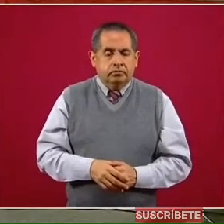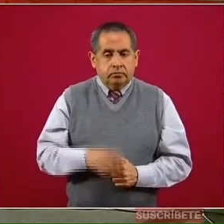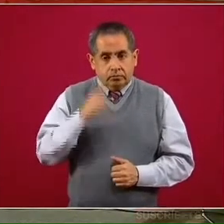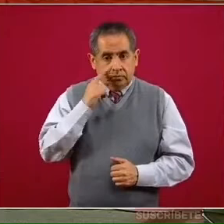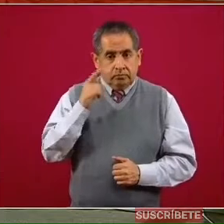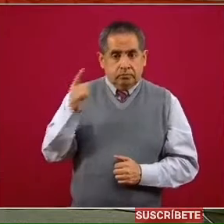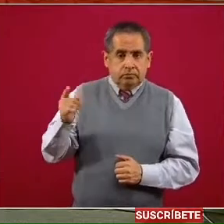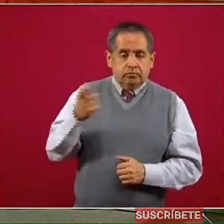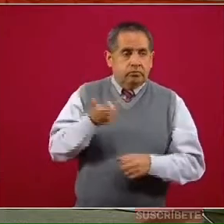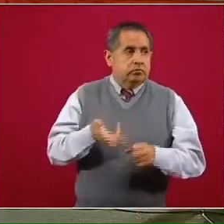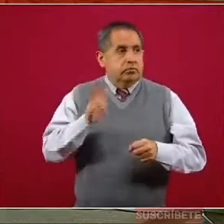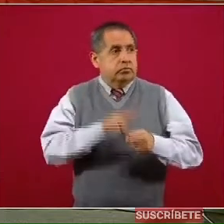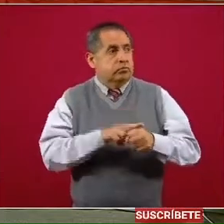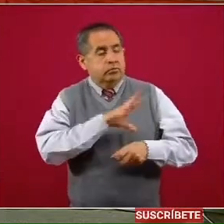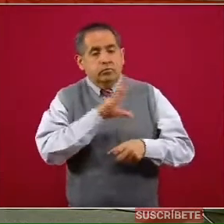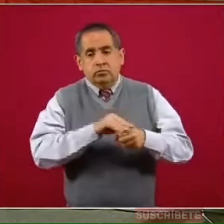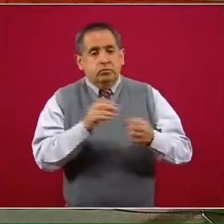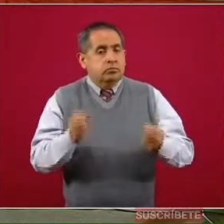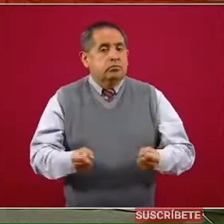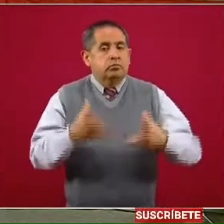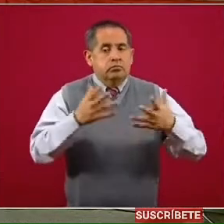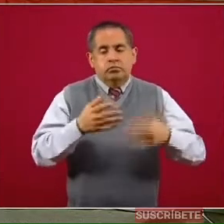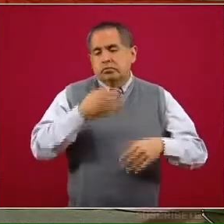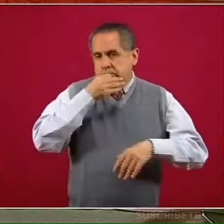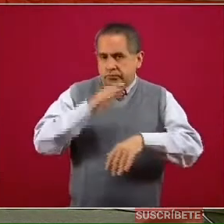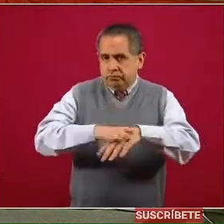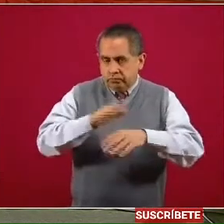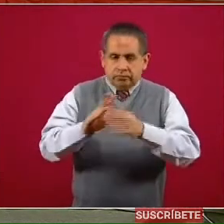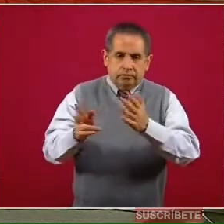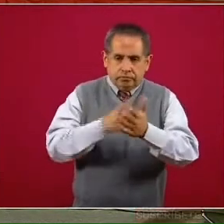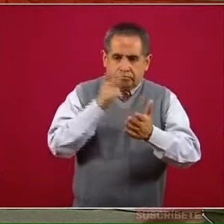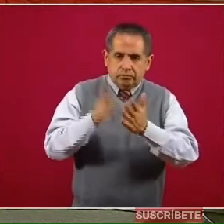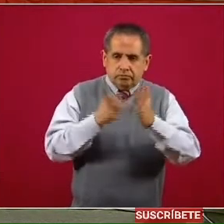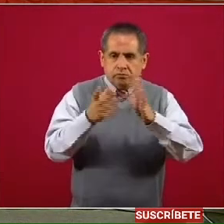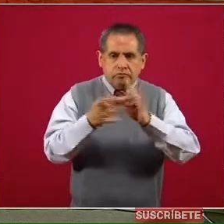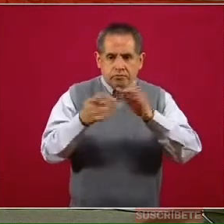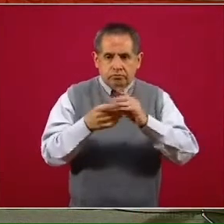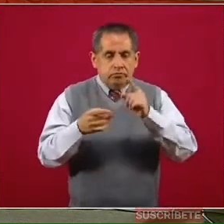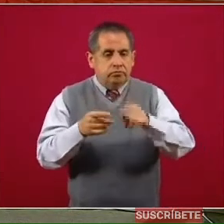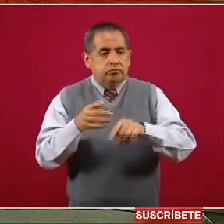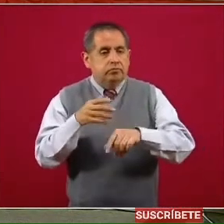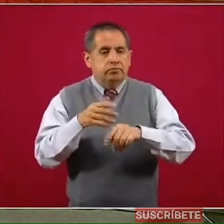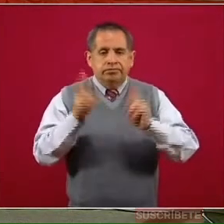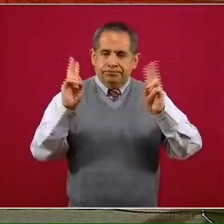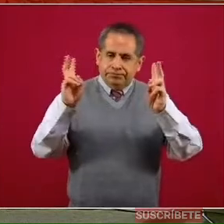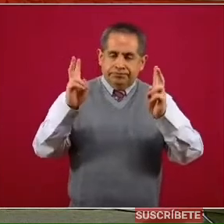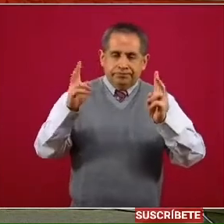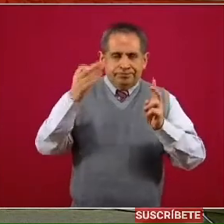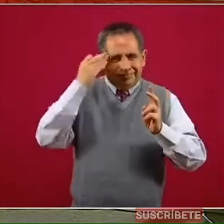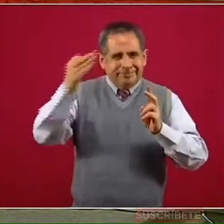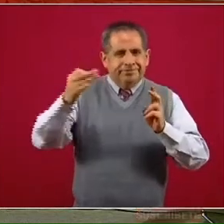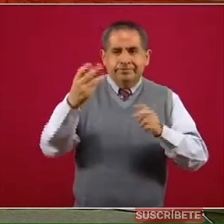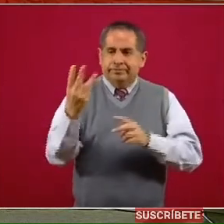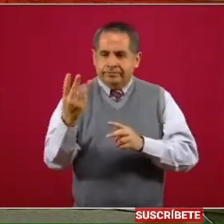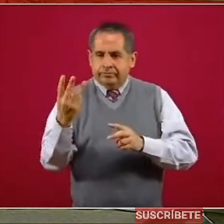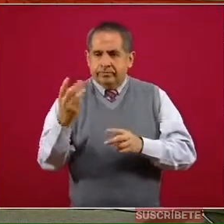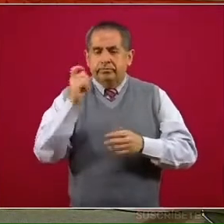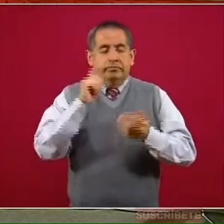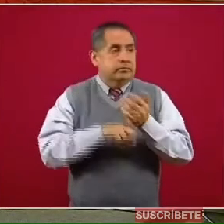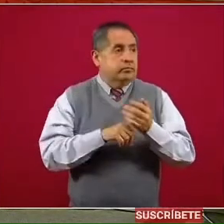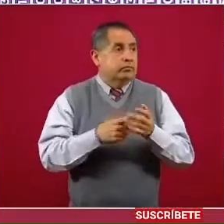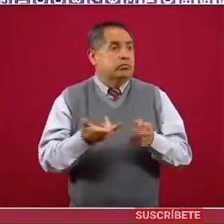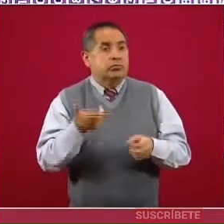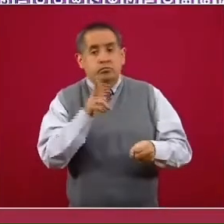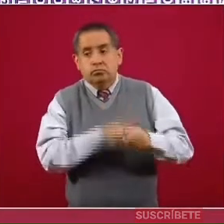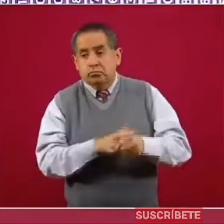La ocupación hospitalaria, este es un elemento crítico, lo hemos dicho una y otra vez, de la fase 3. Hemos logrado que no se